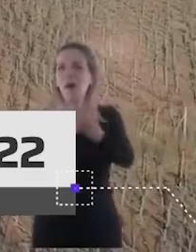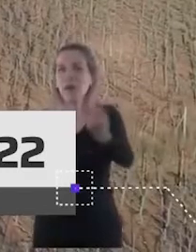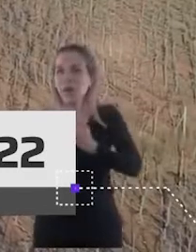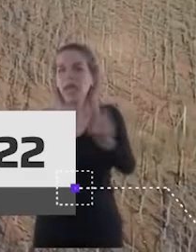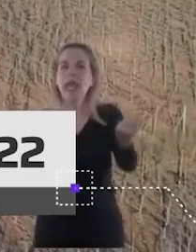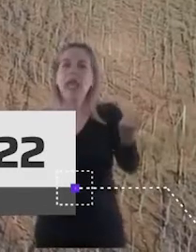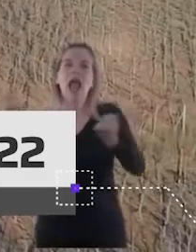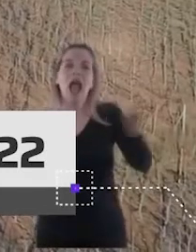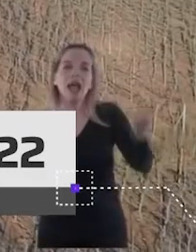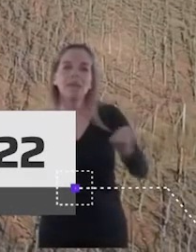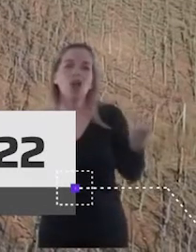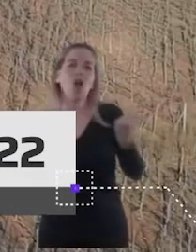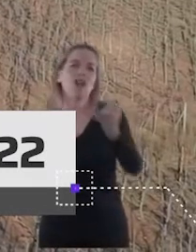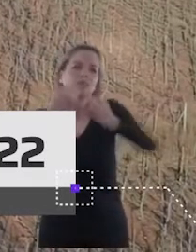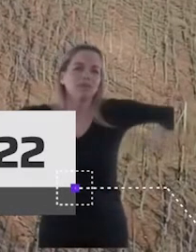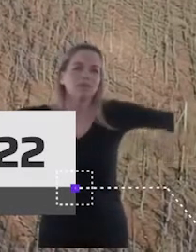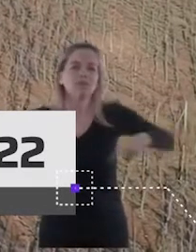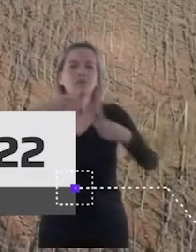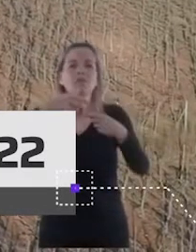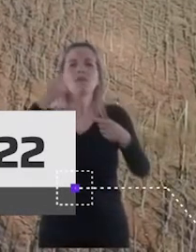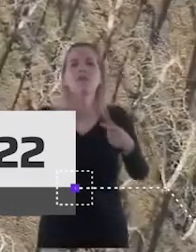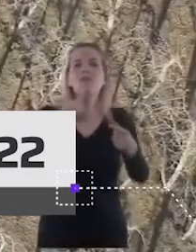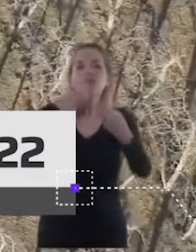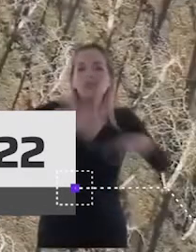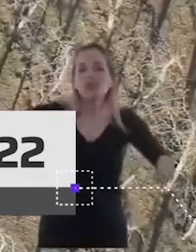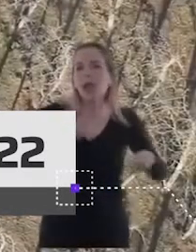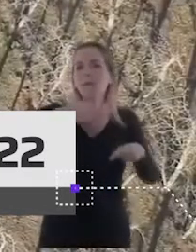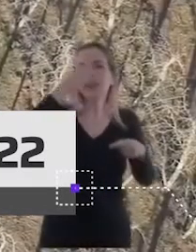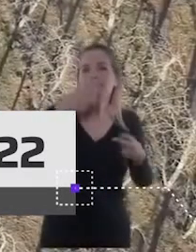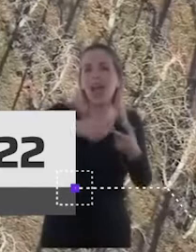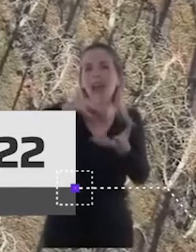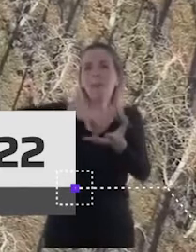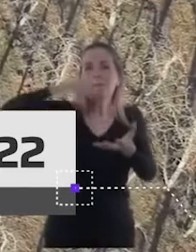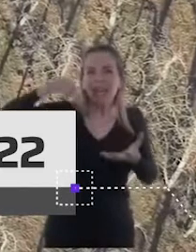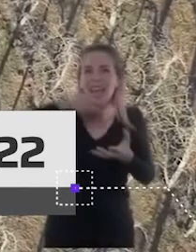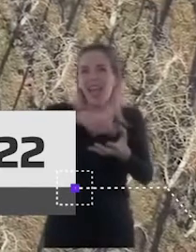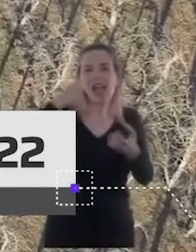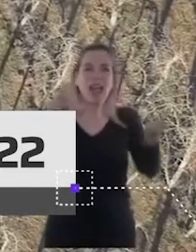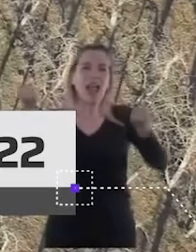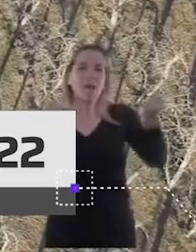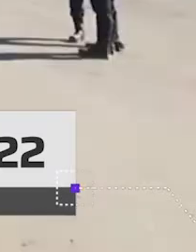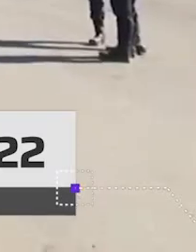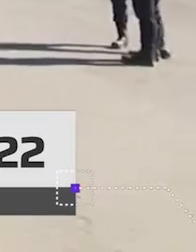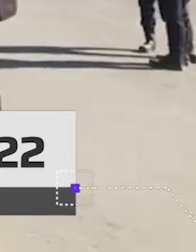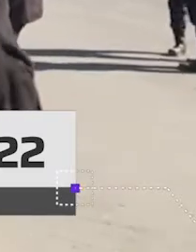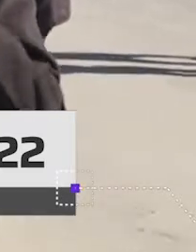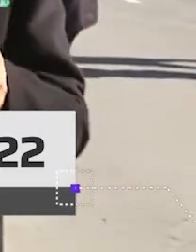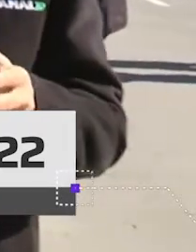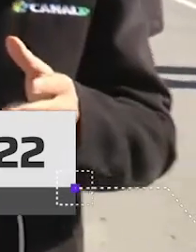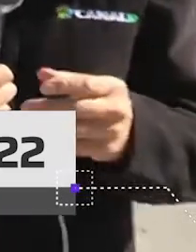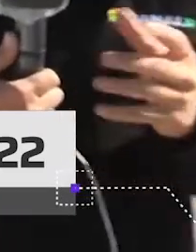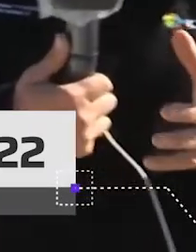estamos exactamente en el puente de godoy acceso a la localidad donde hace unos minutos nomás quedó